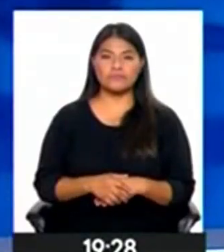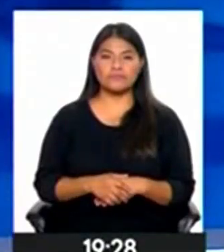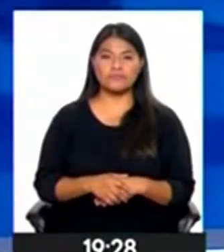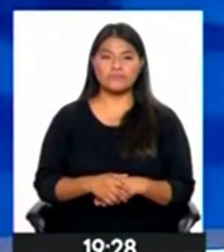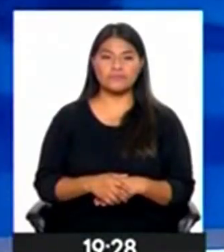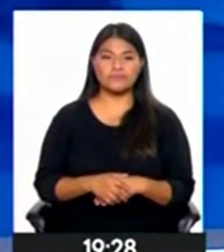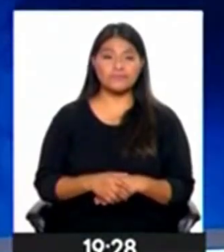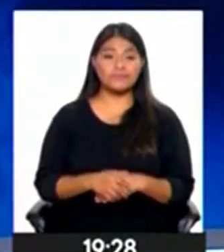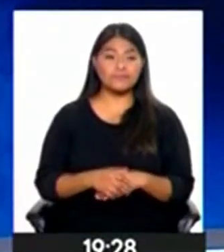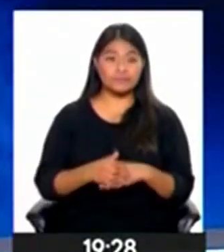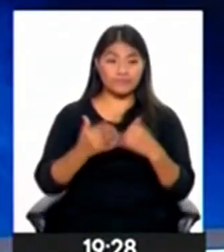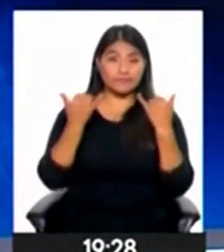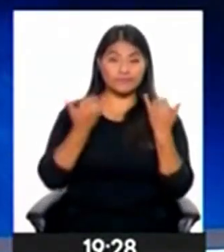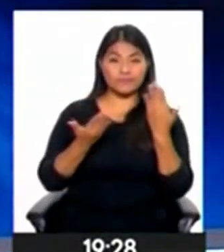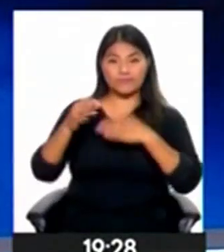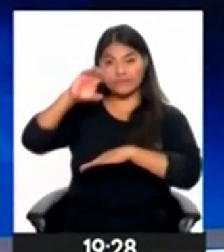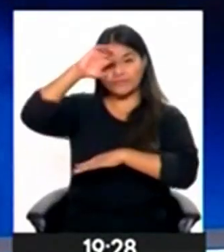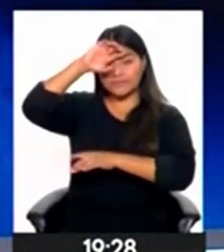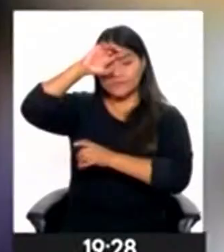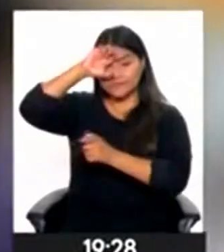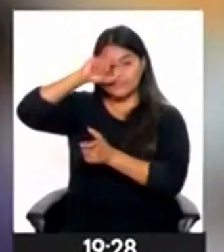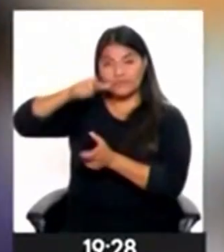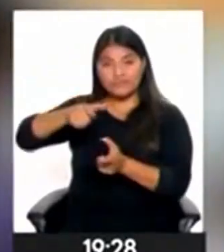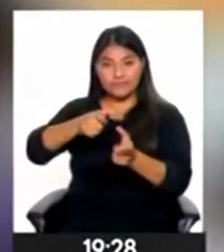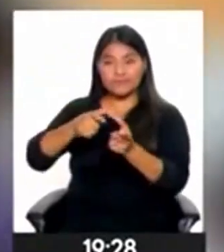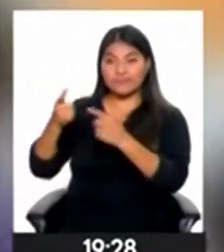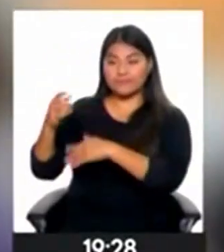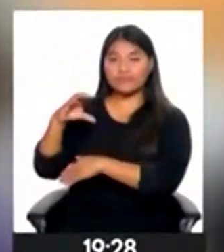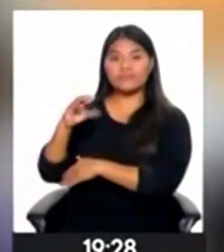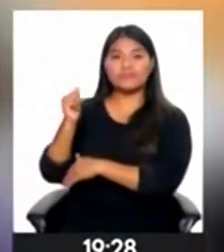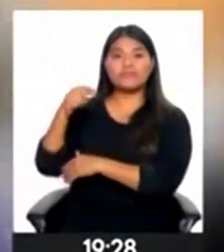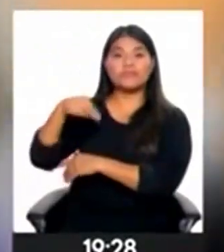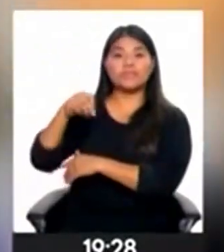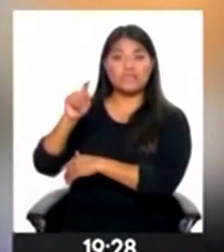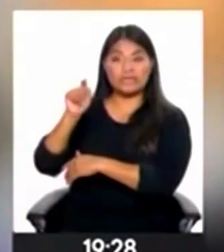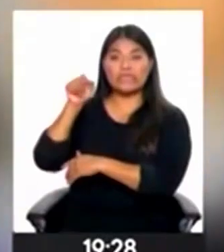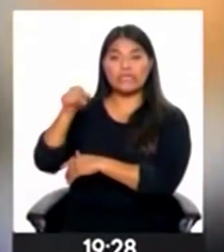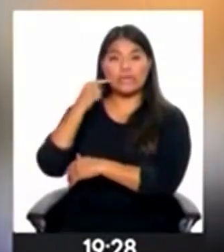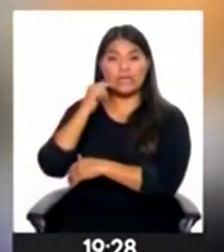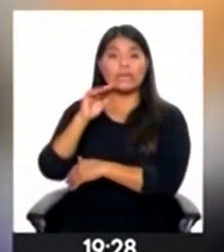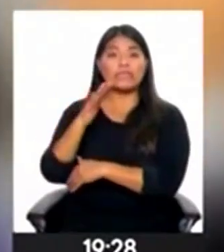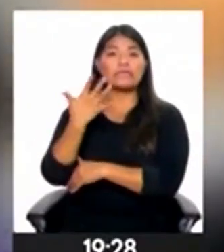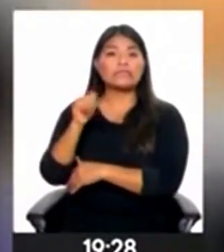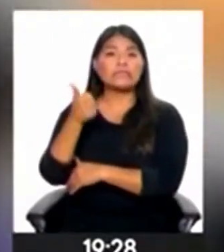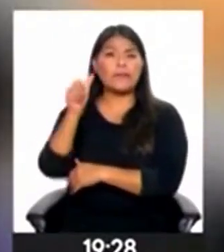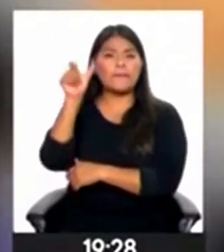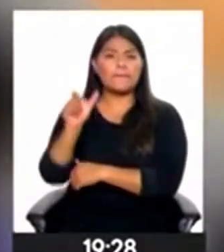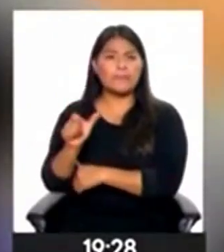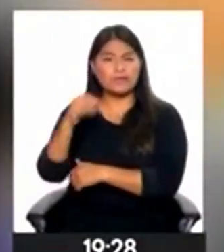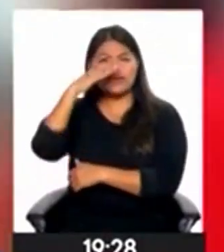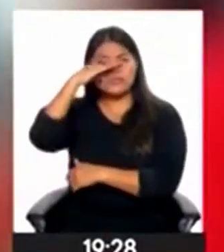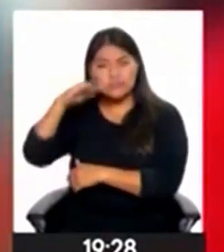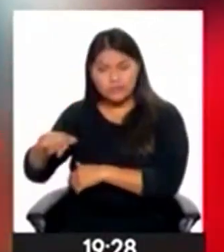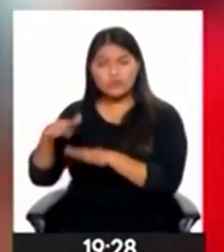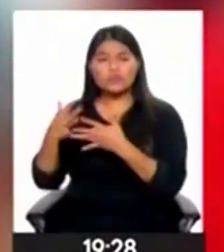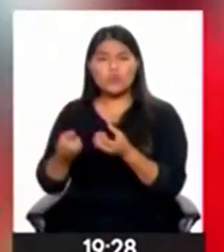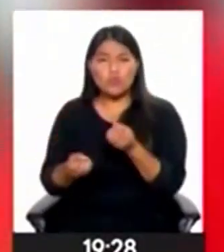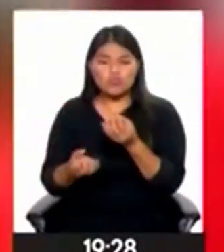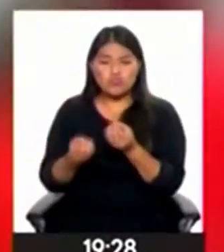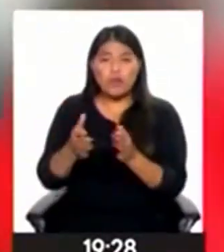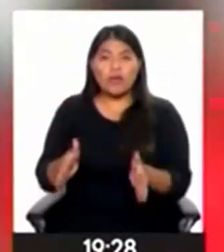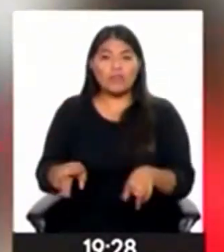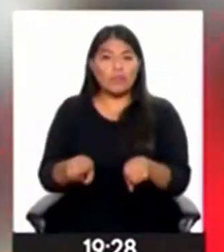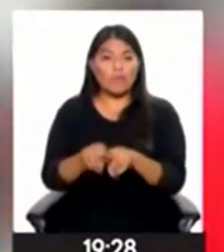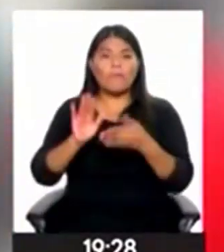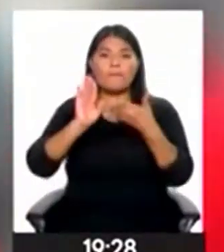Ahora vamos con bomberos de la compañía 49 San Vicente de Cañete que rescataron a 10 personas, entre ellos niños que habían quedado atrapados en un ascensor. El